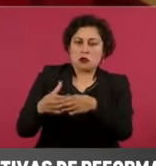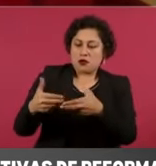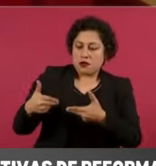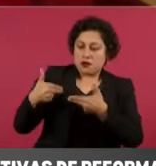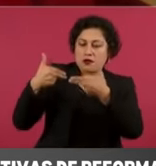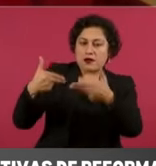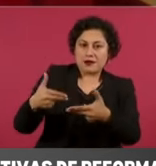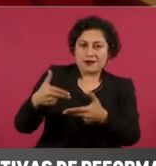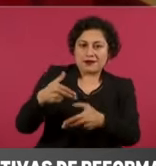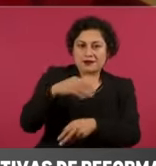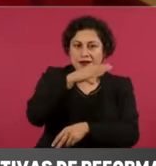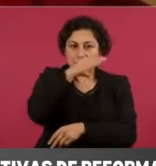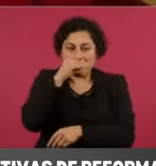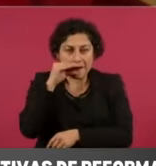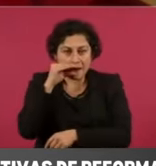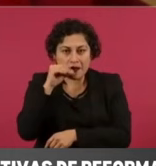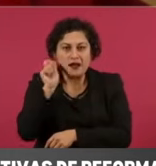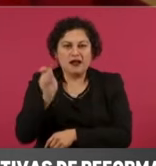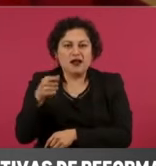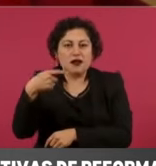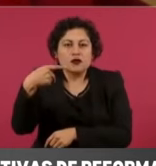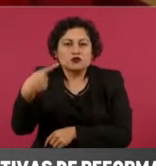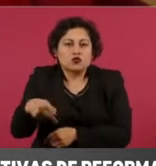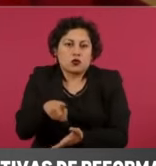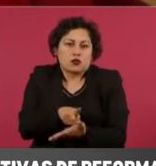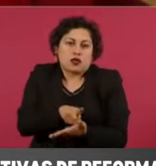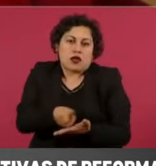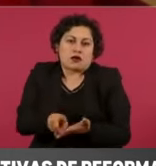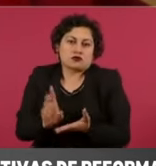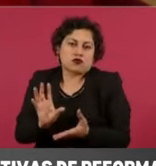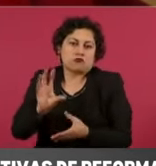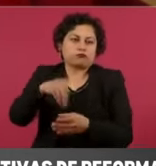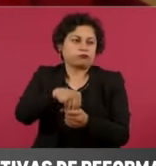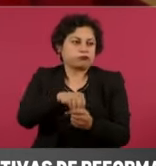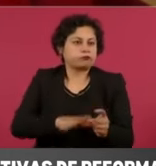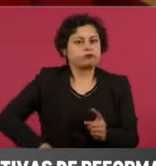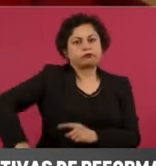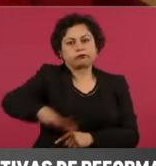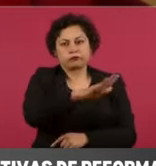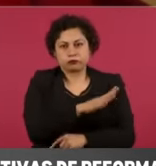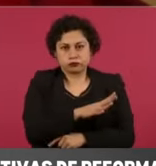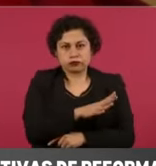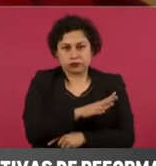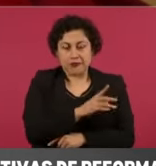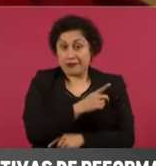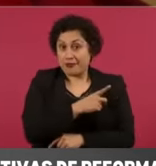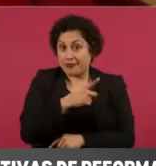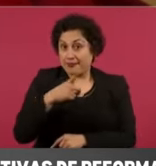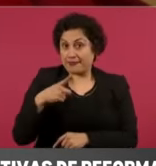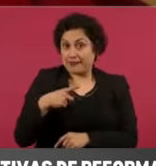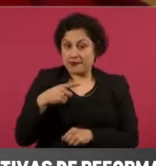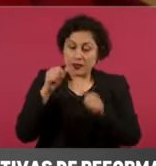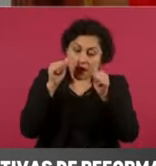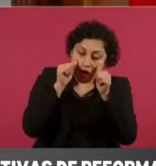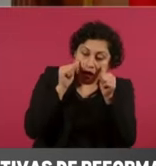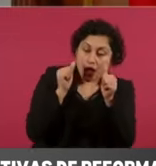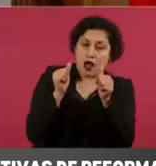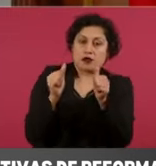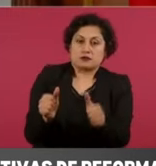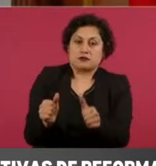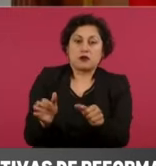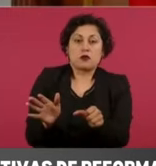derecho público, atendiéndolos de manera preferente por ser los habitantes